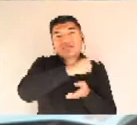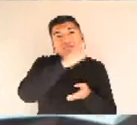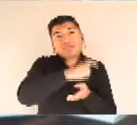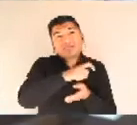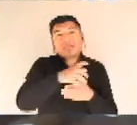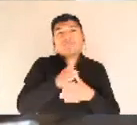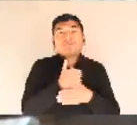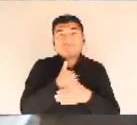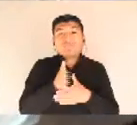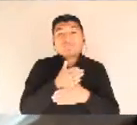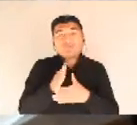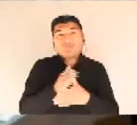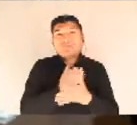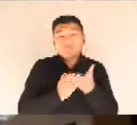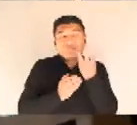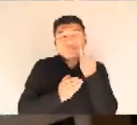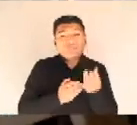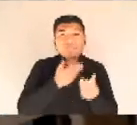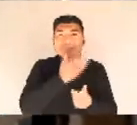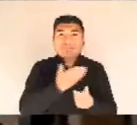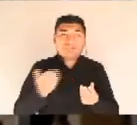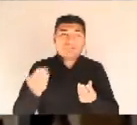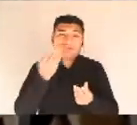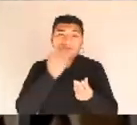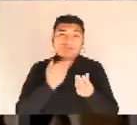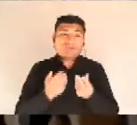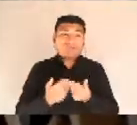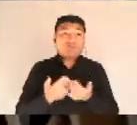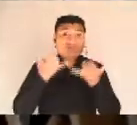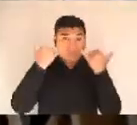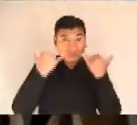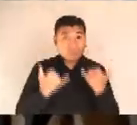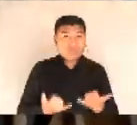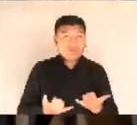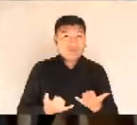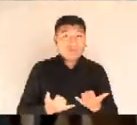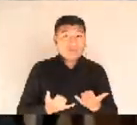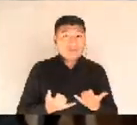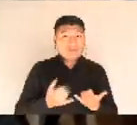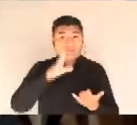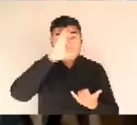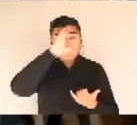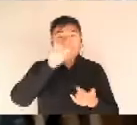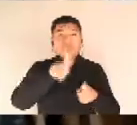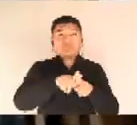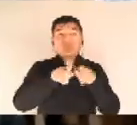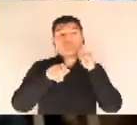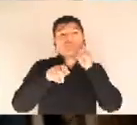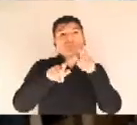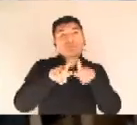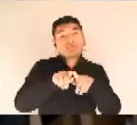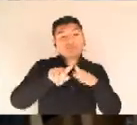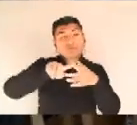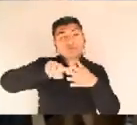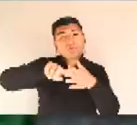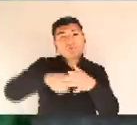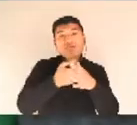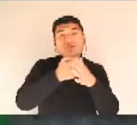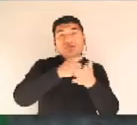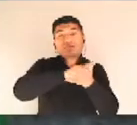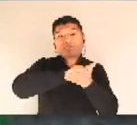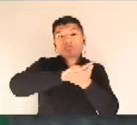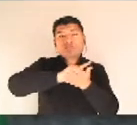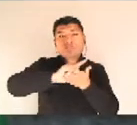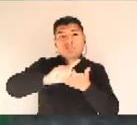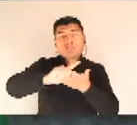comparte de lo poquito que tiene hoy día hermanos también está empezando la semana